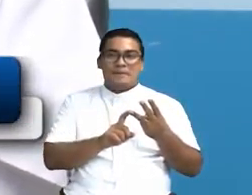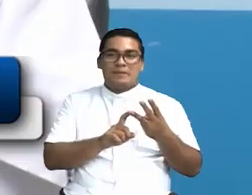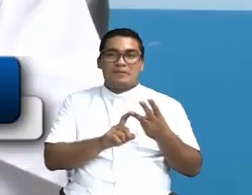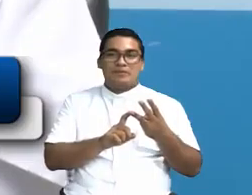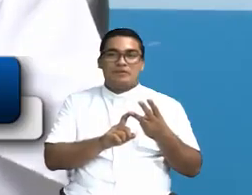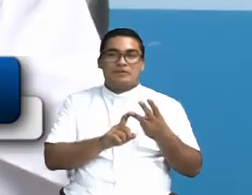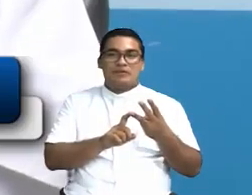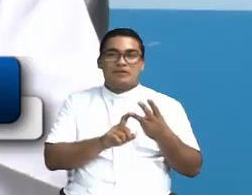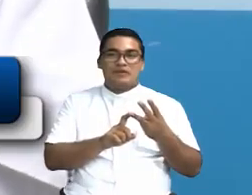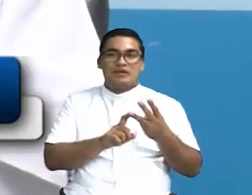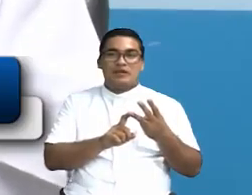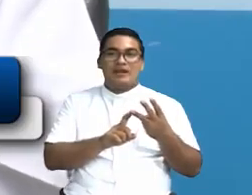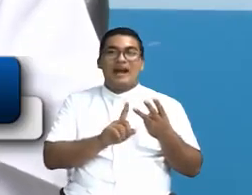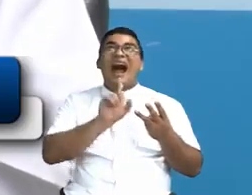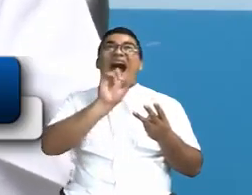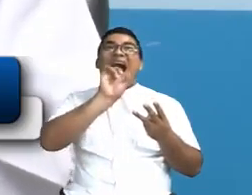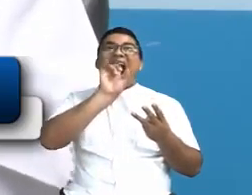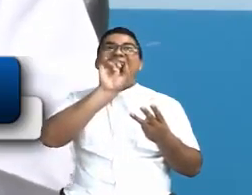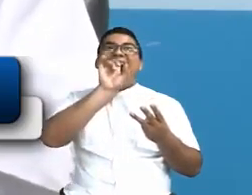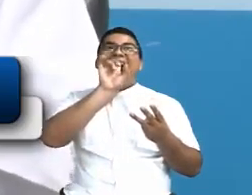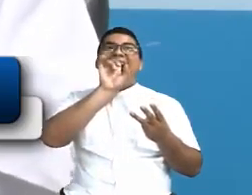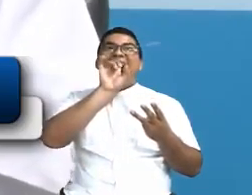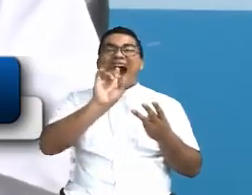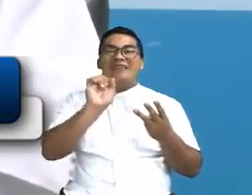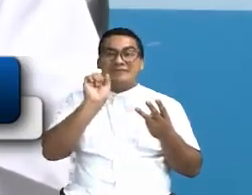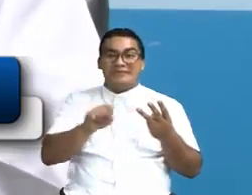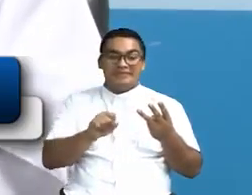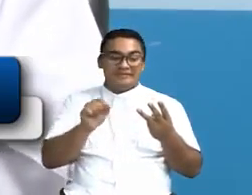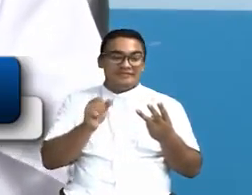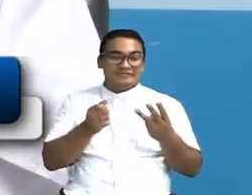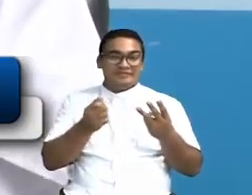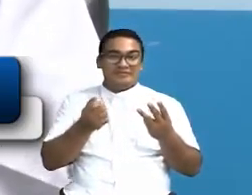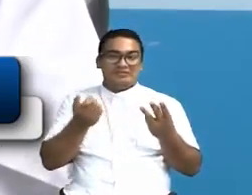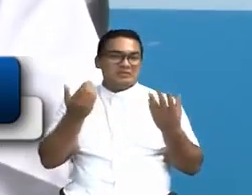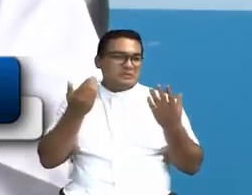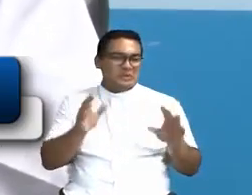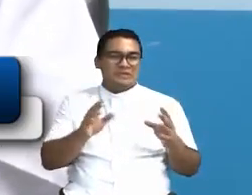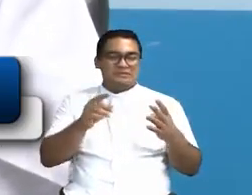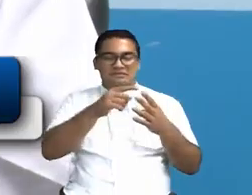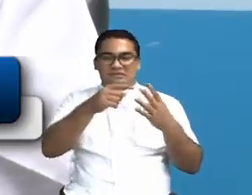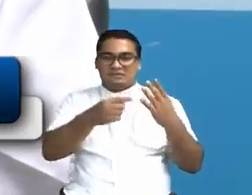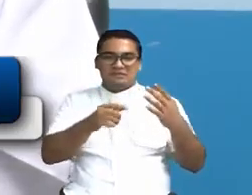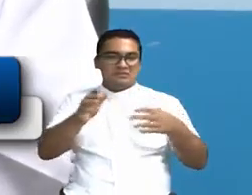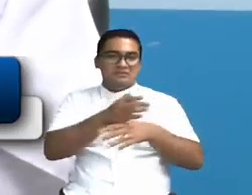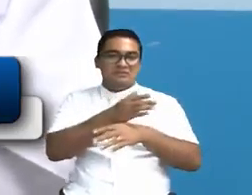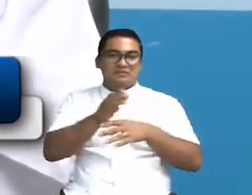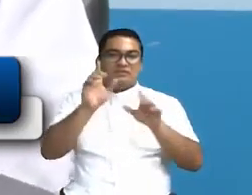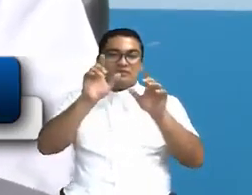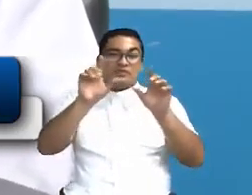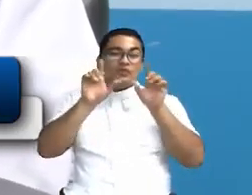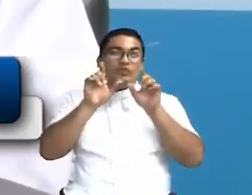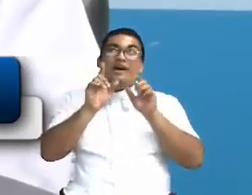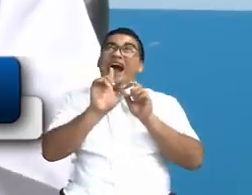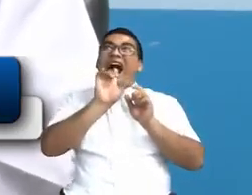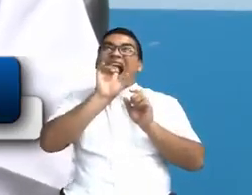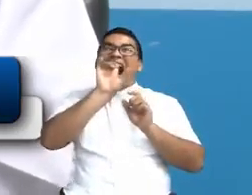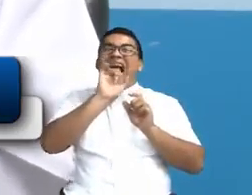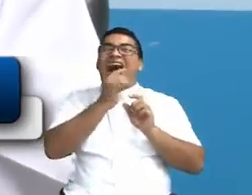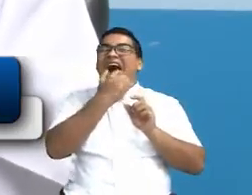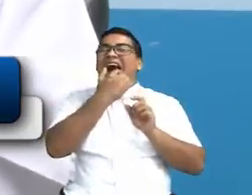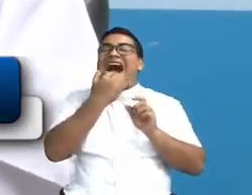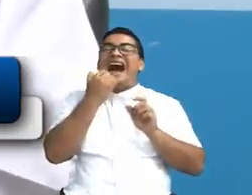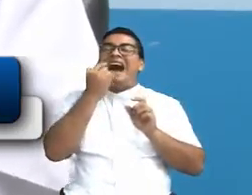nivel del cielo de la boca, que es el paladar. Entonces, donde se encuentre, donde se vaya a alojar ese virus